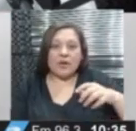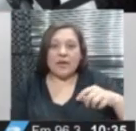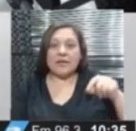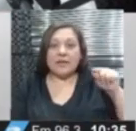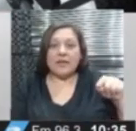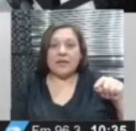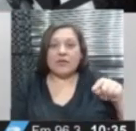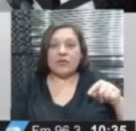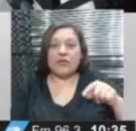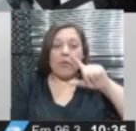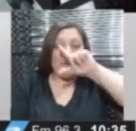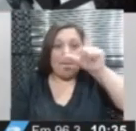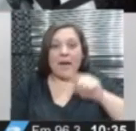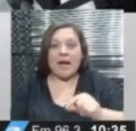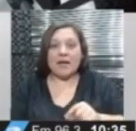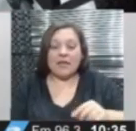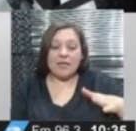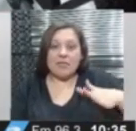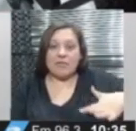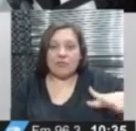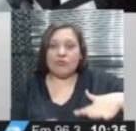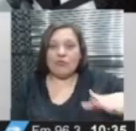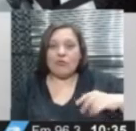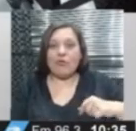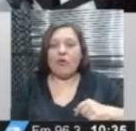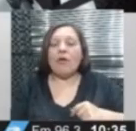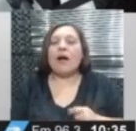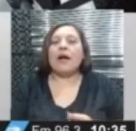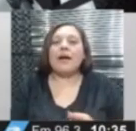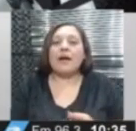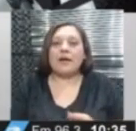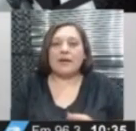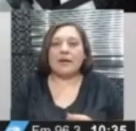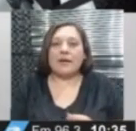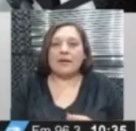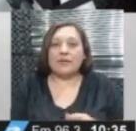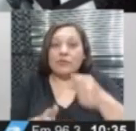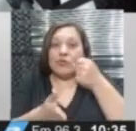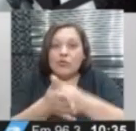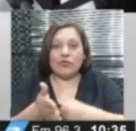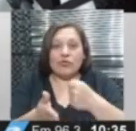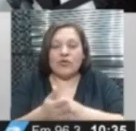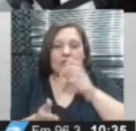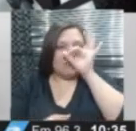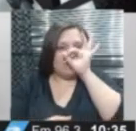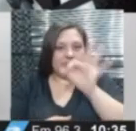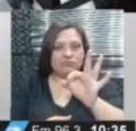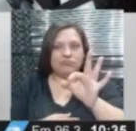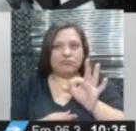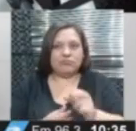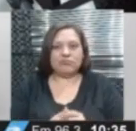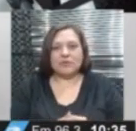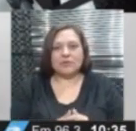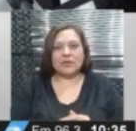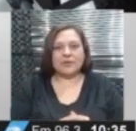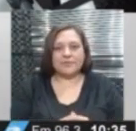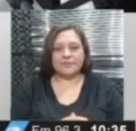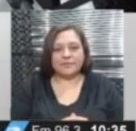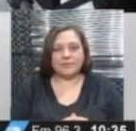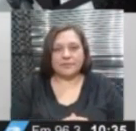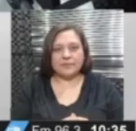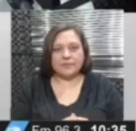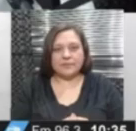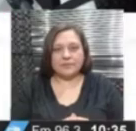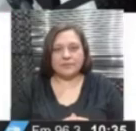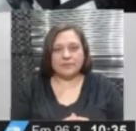pu en parte bueno puede que algunos haya pero acá puntualmente en la provincia de San Juan tal vez por Buenos Aires por algunos